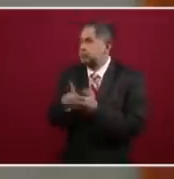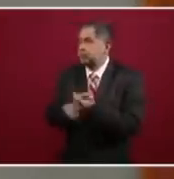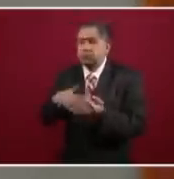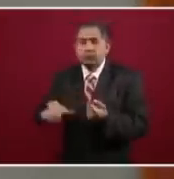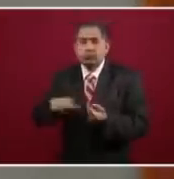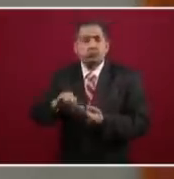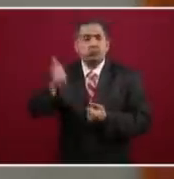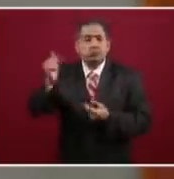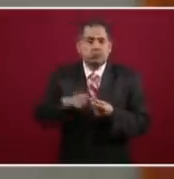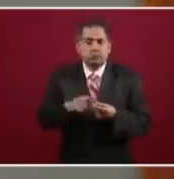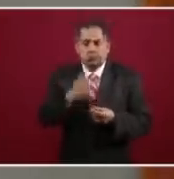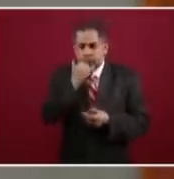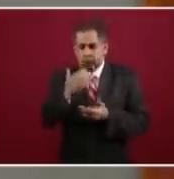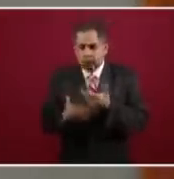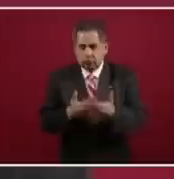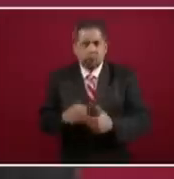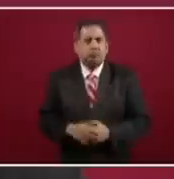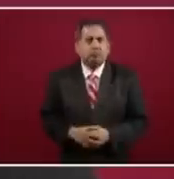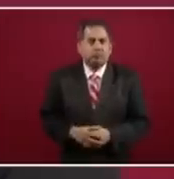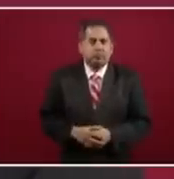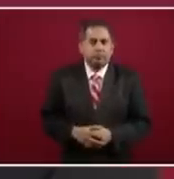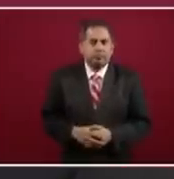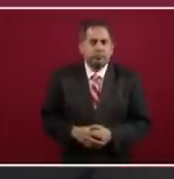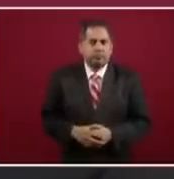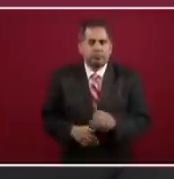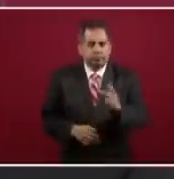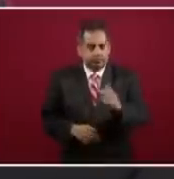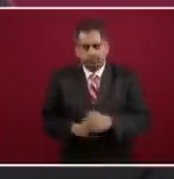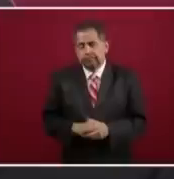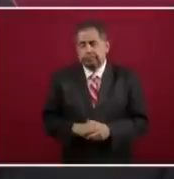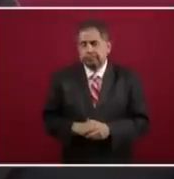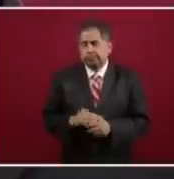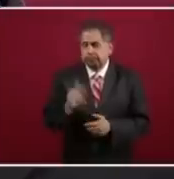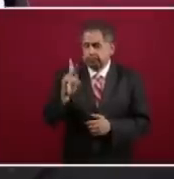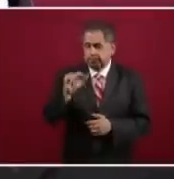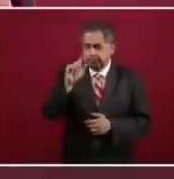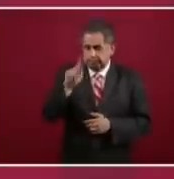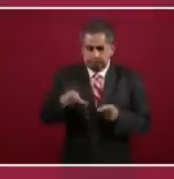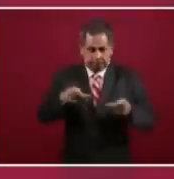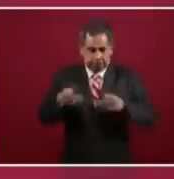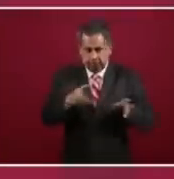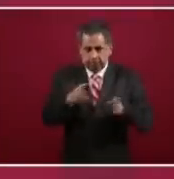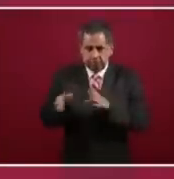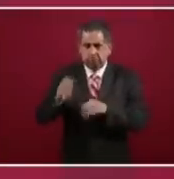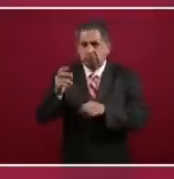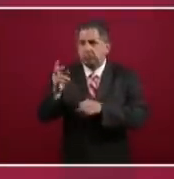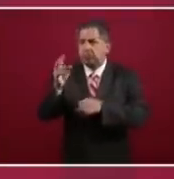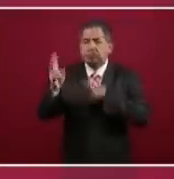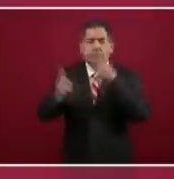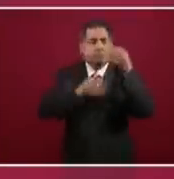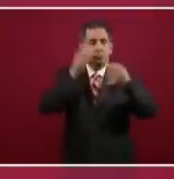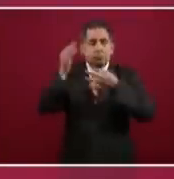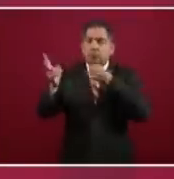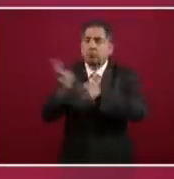su gobierno por favor y si está en marcha está un plan de convocatoria